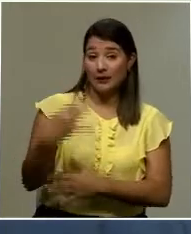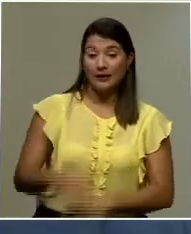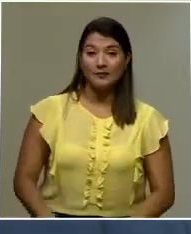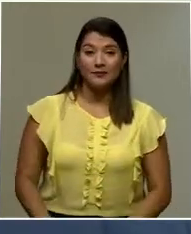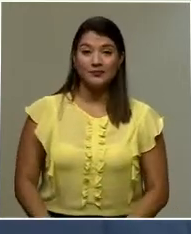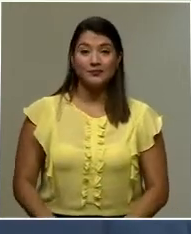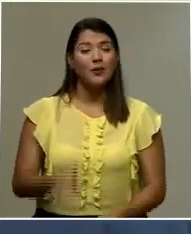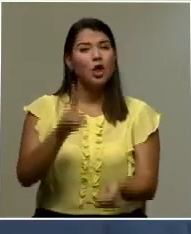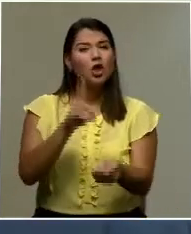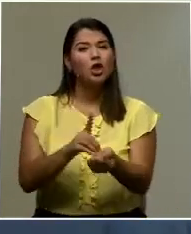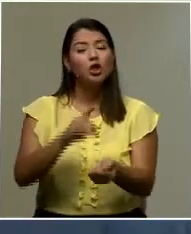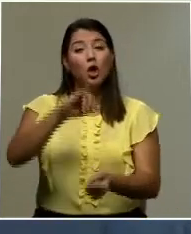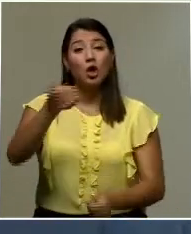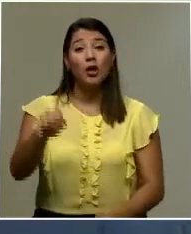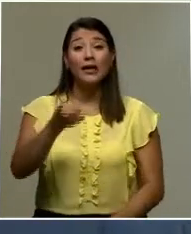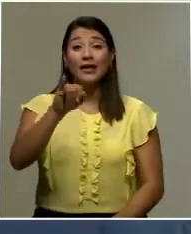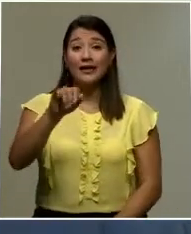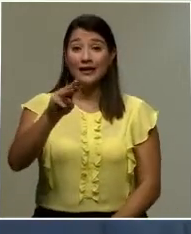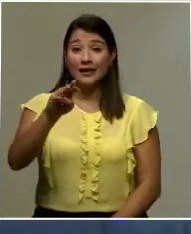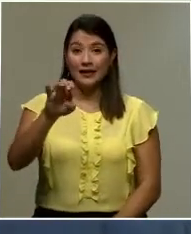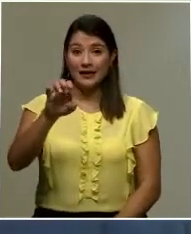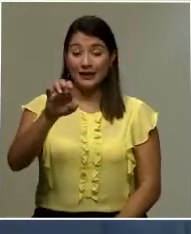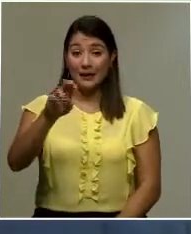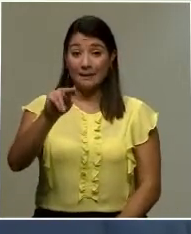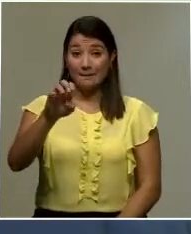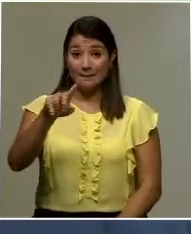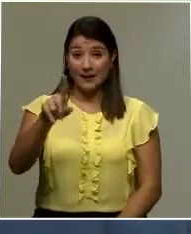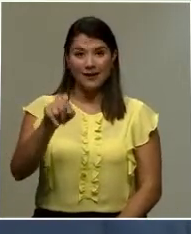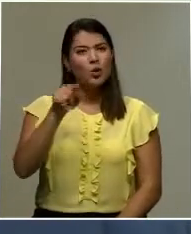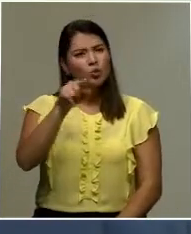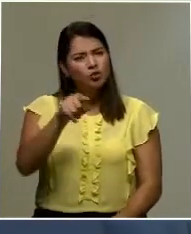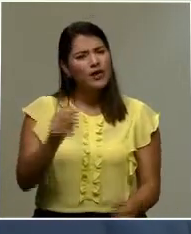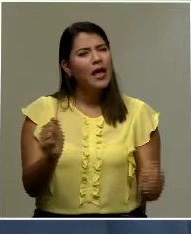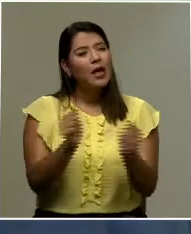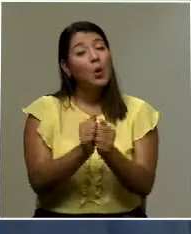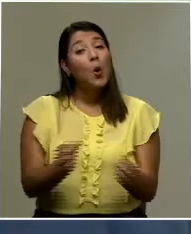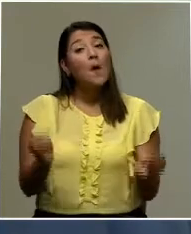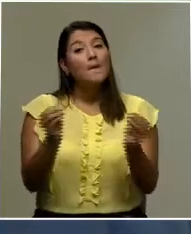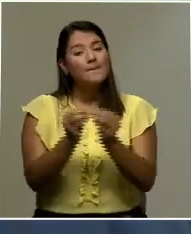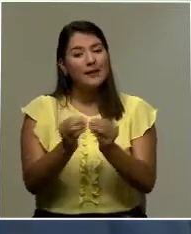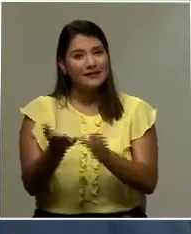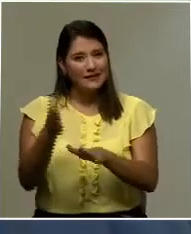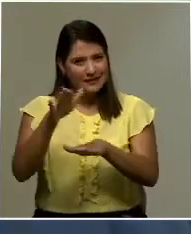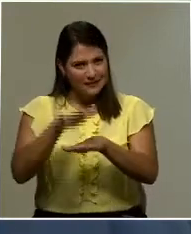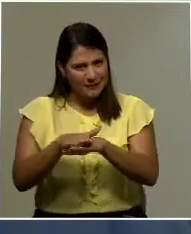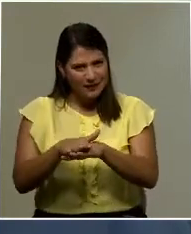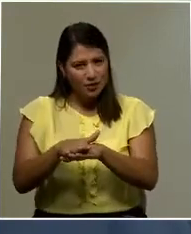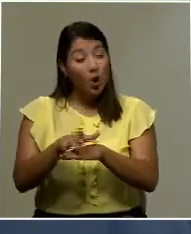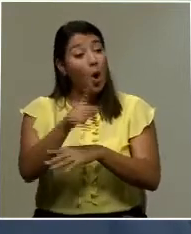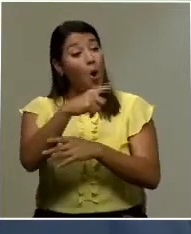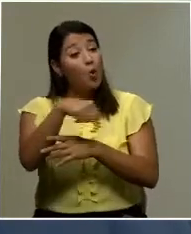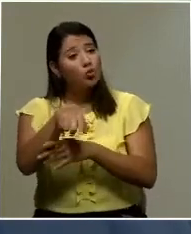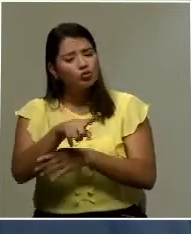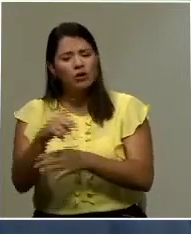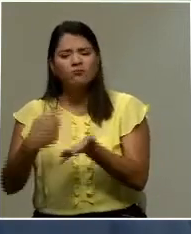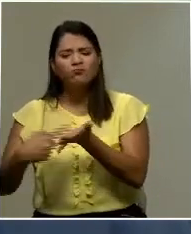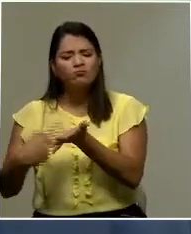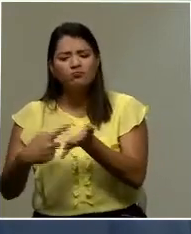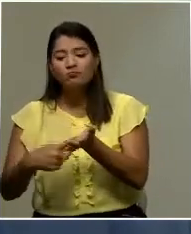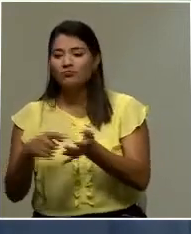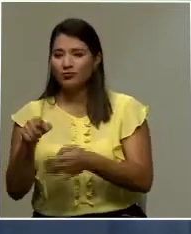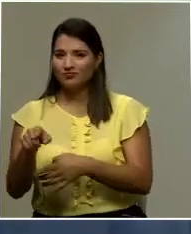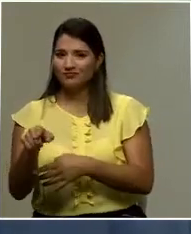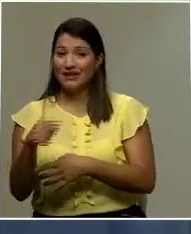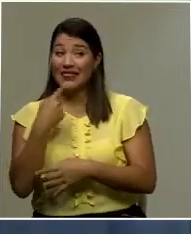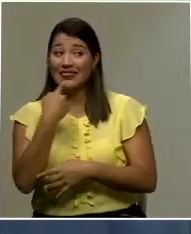Doctor Jiménez, usted junto a otro grupo de científicos venía contradiciendo desde hace meses a la Organización Mundial de la